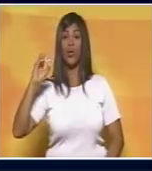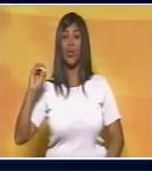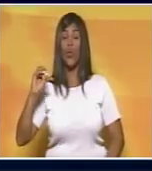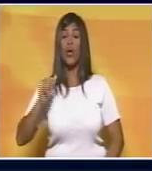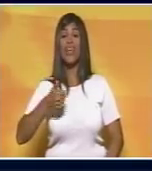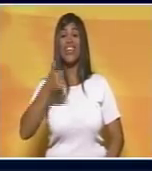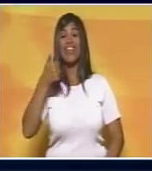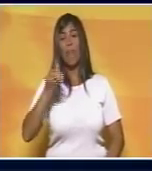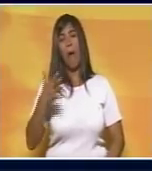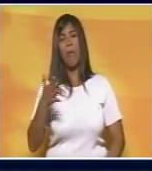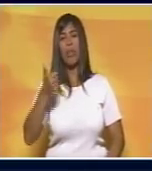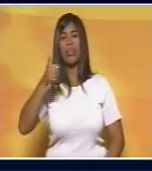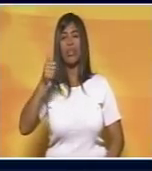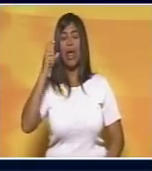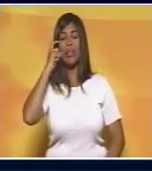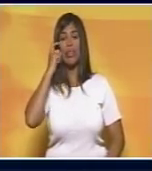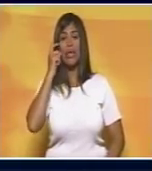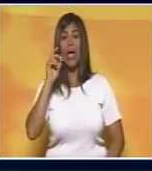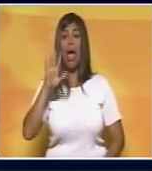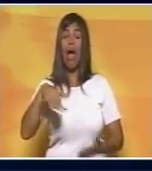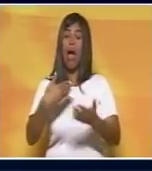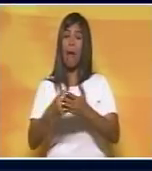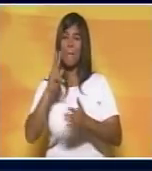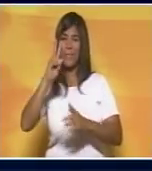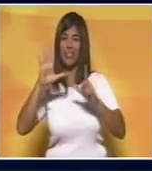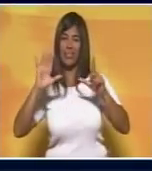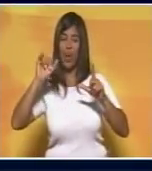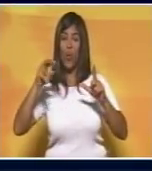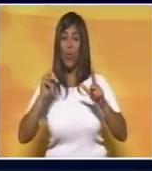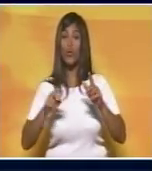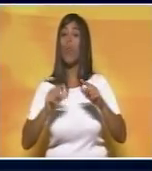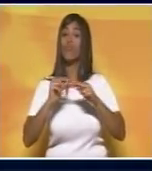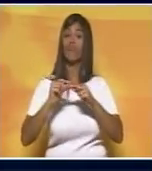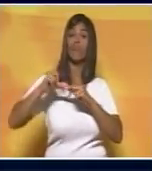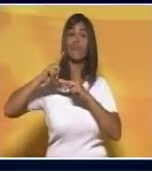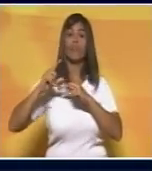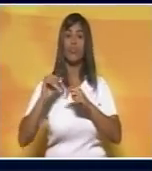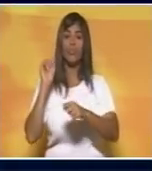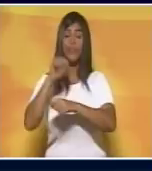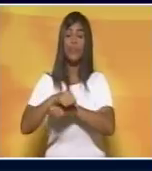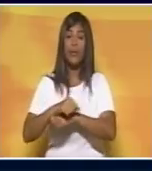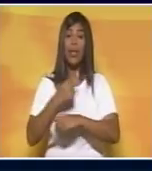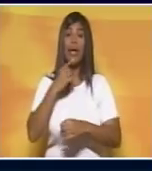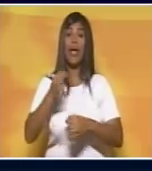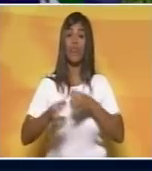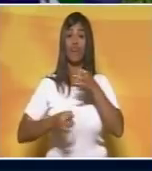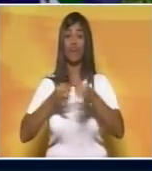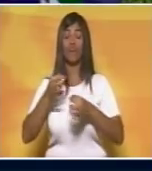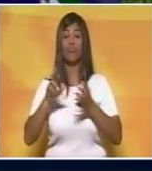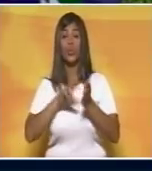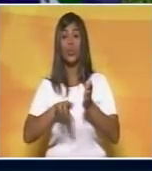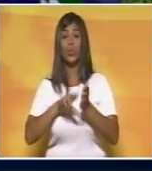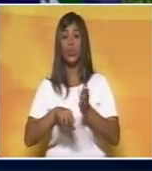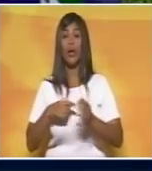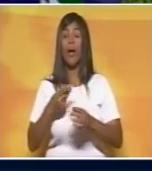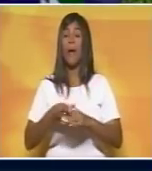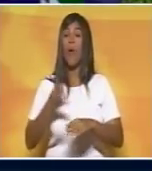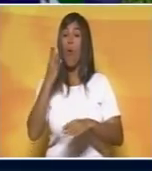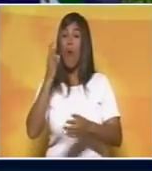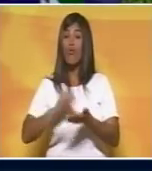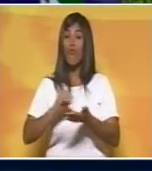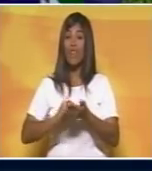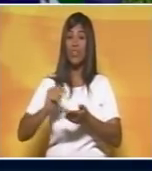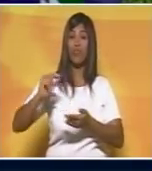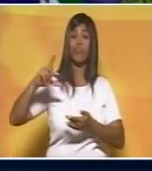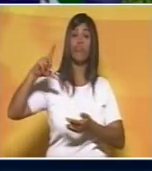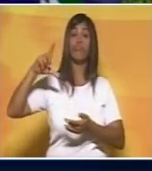de 10 días, el 27 de junio, pasarán ese límite. Kamaldabadi insistió en que han cuadriplicado la